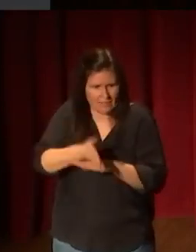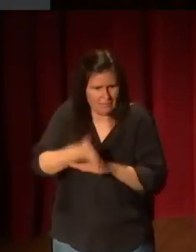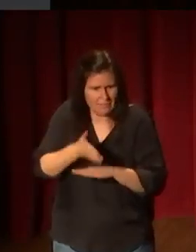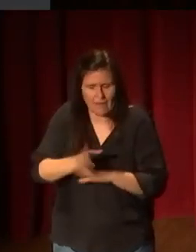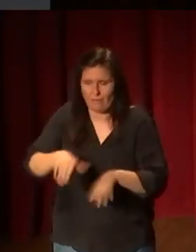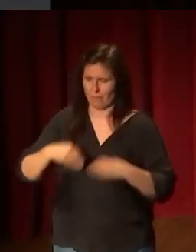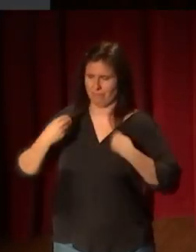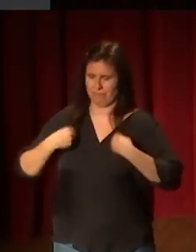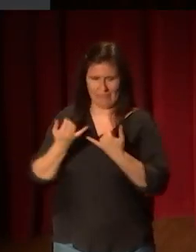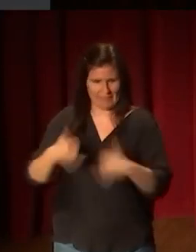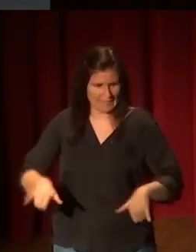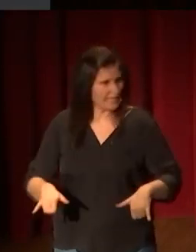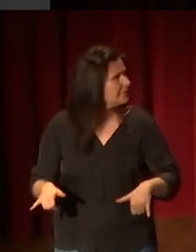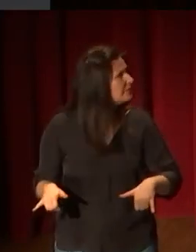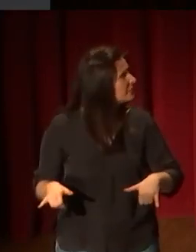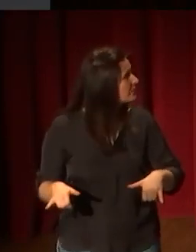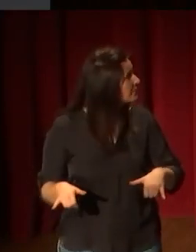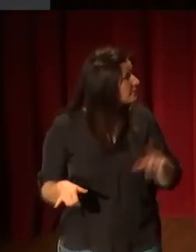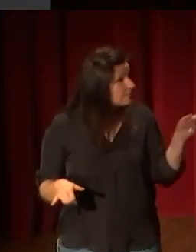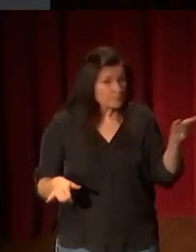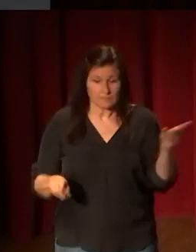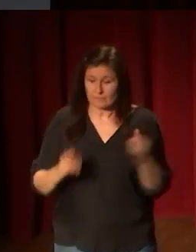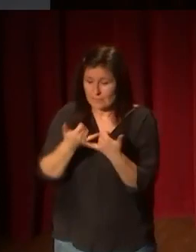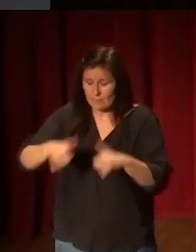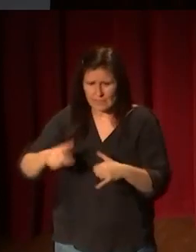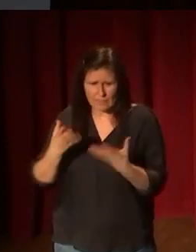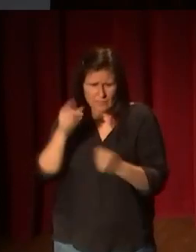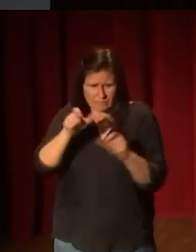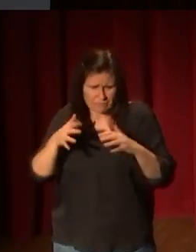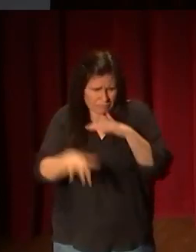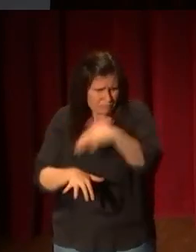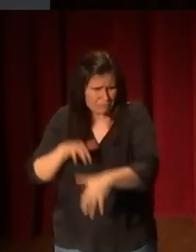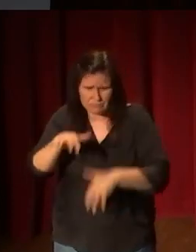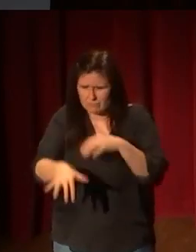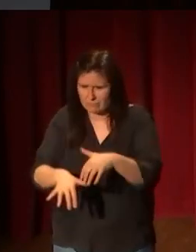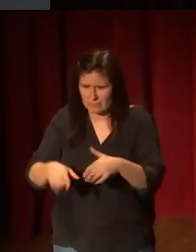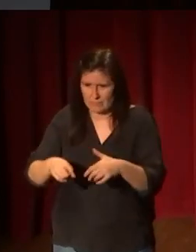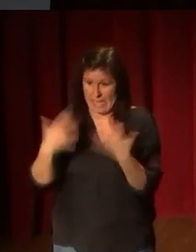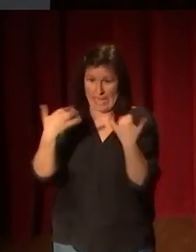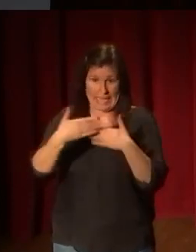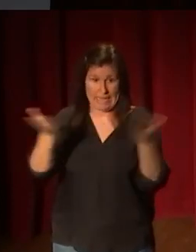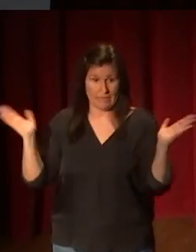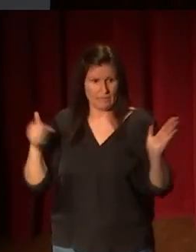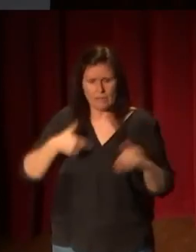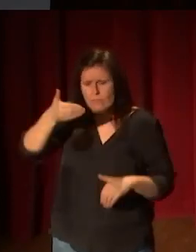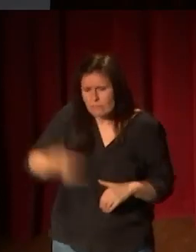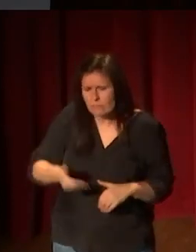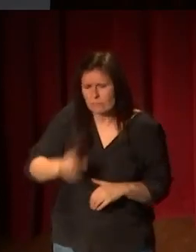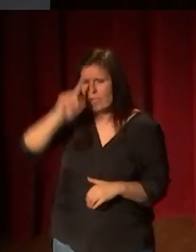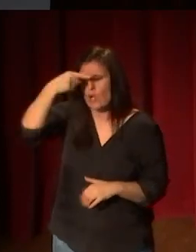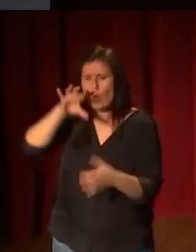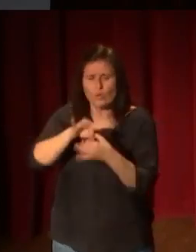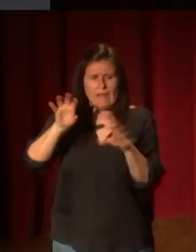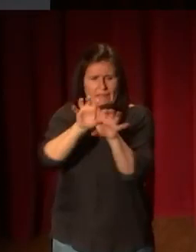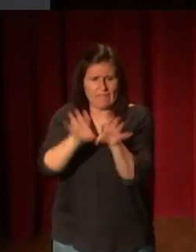estas fiestas las fiestas de estas fiestas multitudinarias al aire libre tienen una importancia trascendental en la cultura del